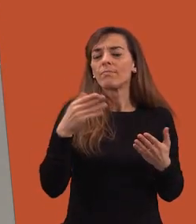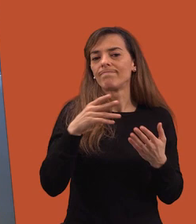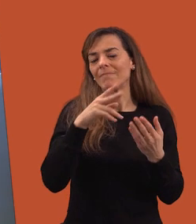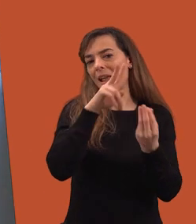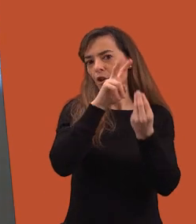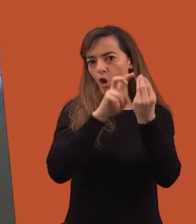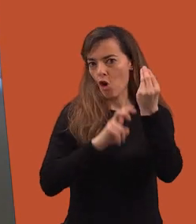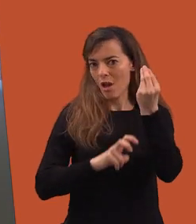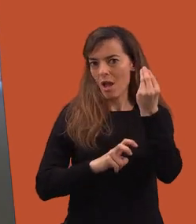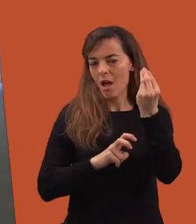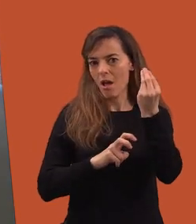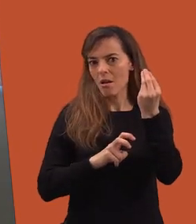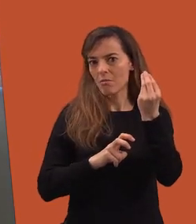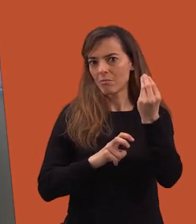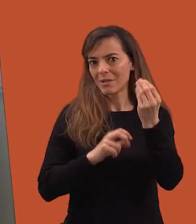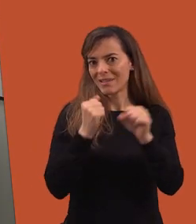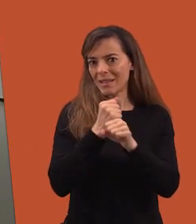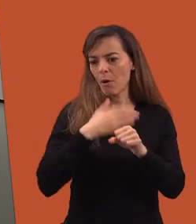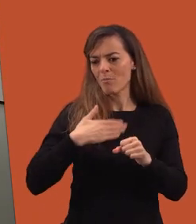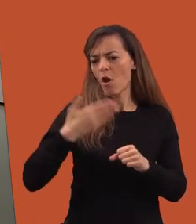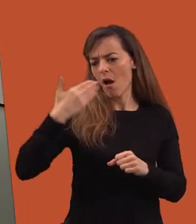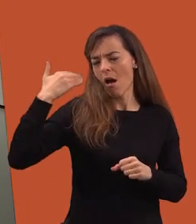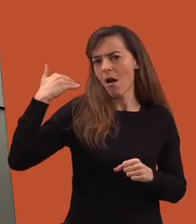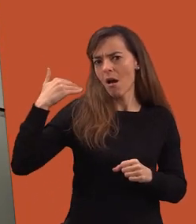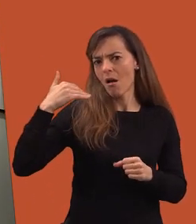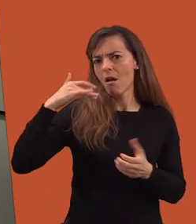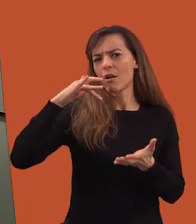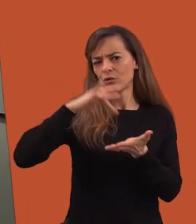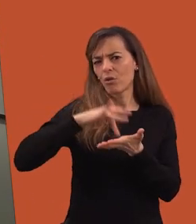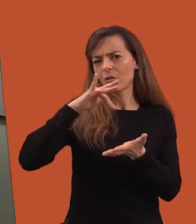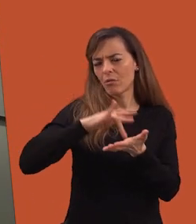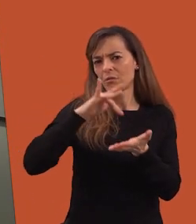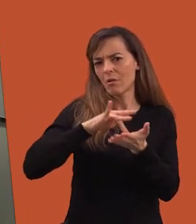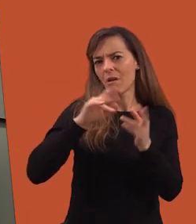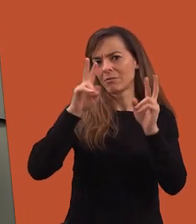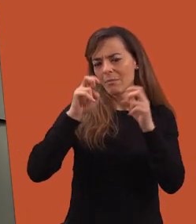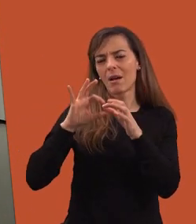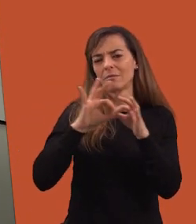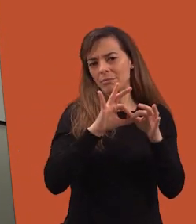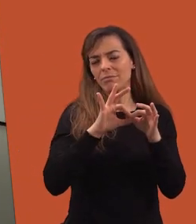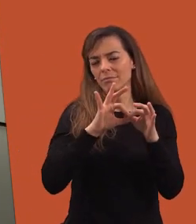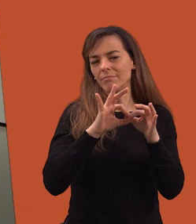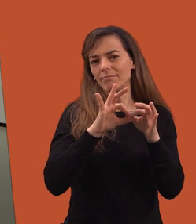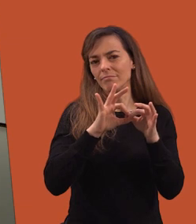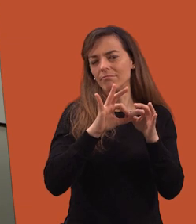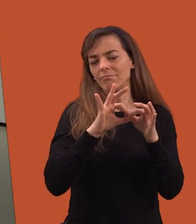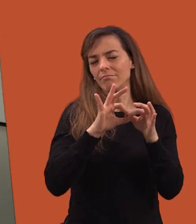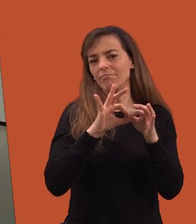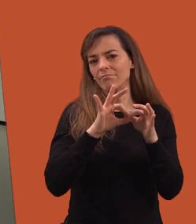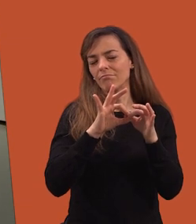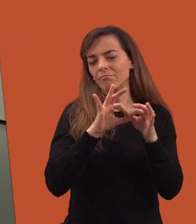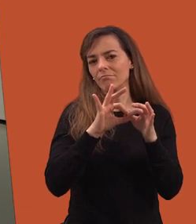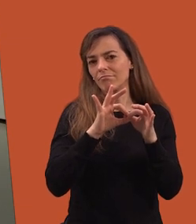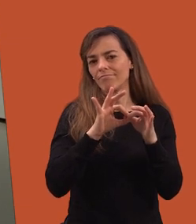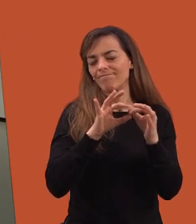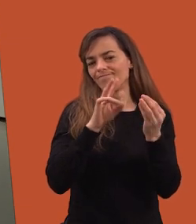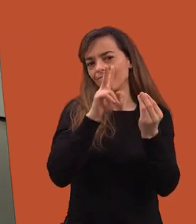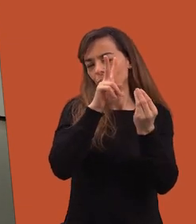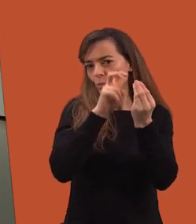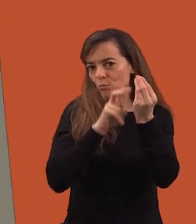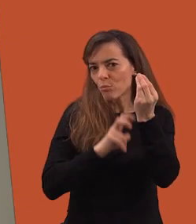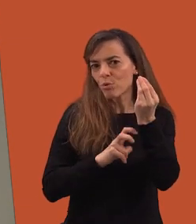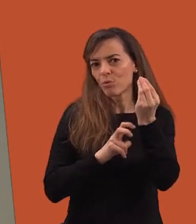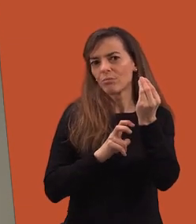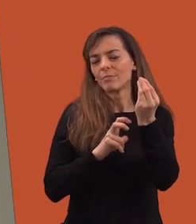trabajos anteriores he hecho muchas piezas que tiene mucho que ver con este con temas relacionados con lo arqueológico